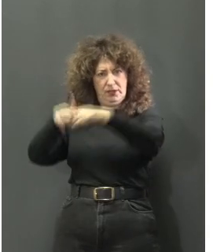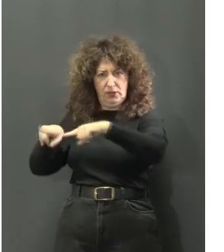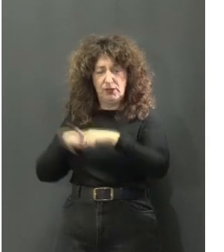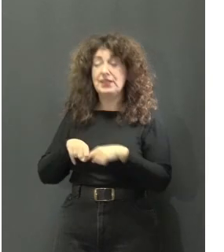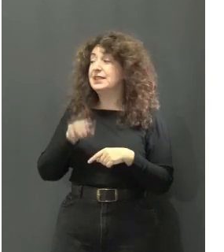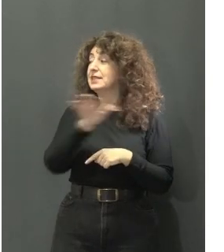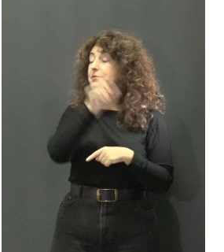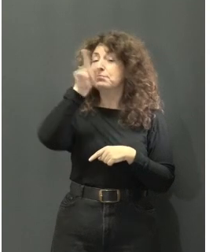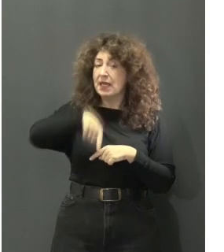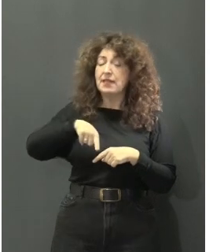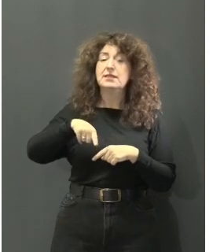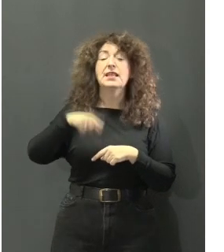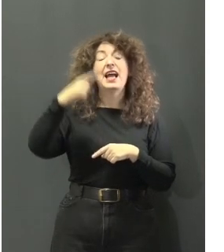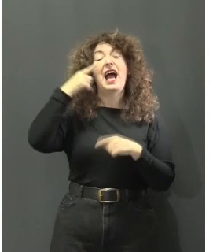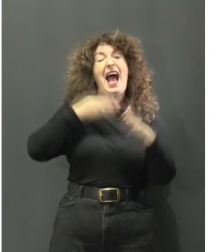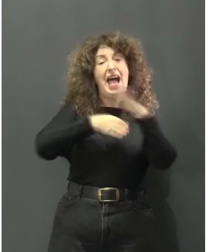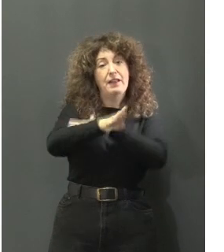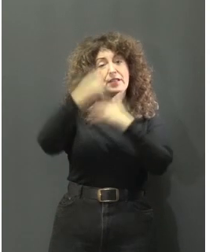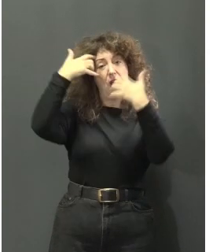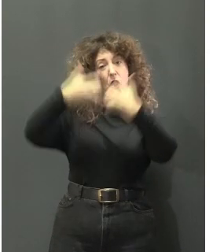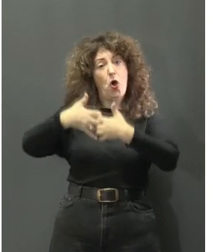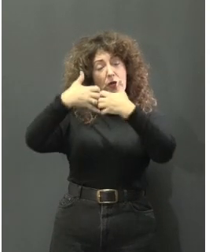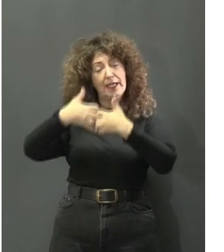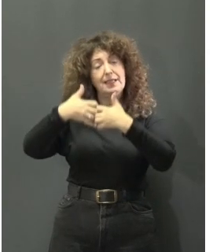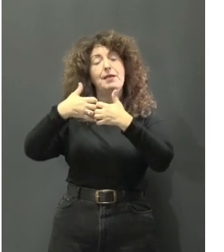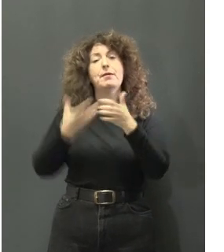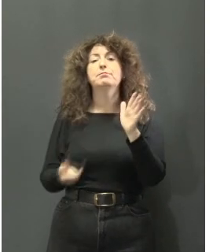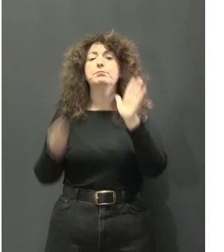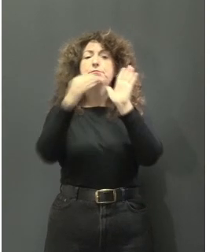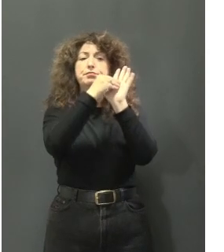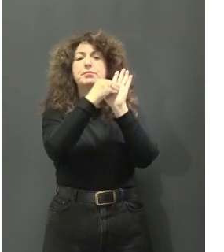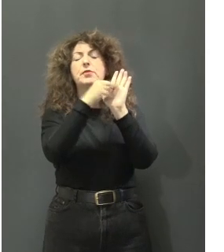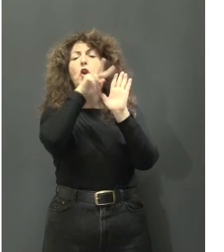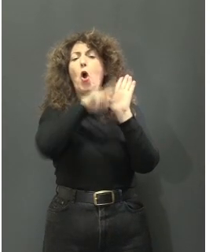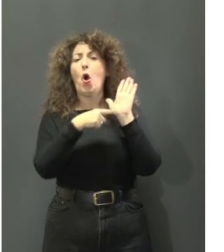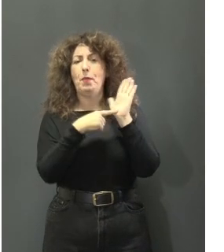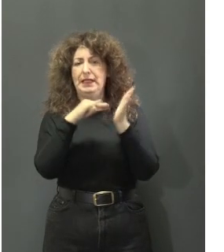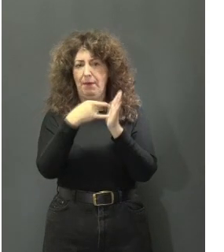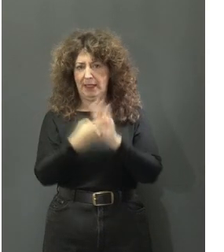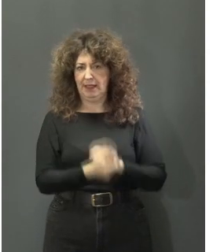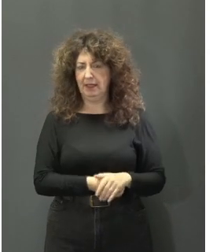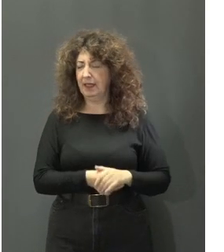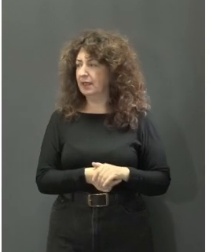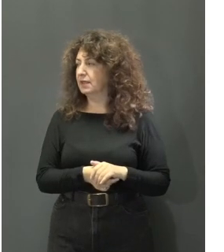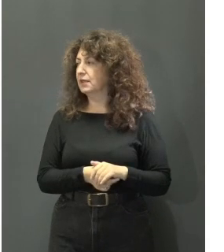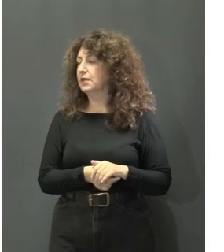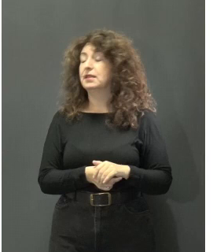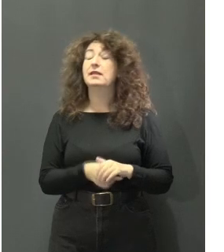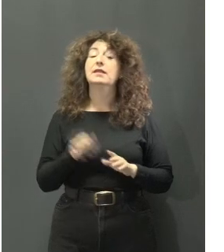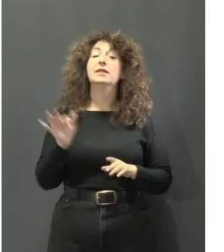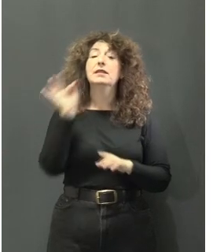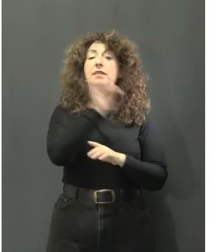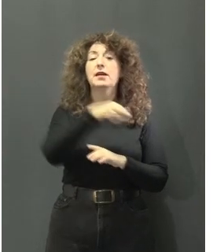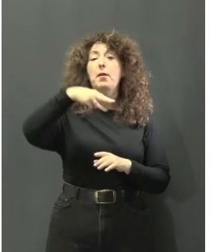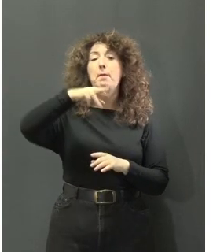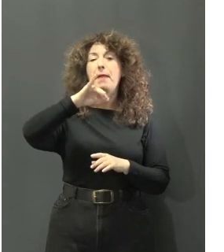de la accesibilidad cognitiva en la normativa técnica. Contamos también con María